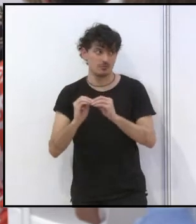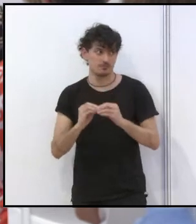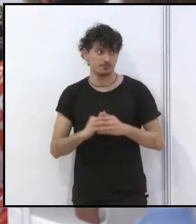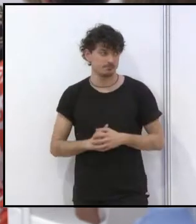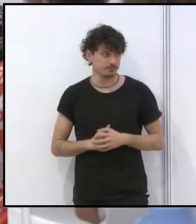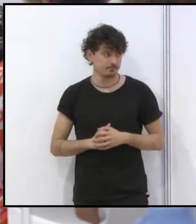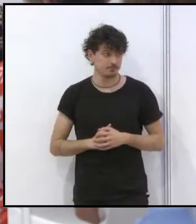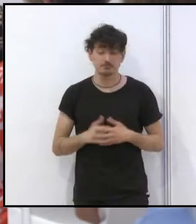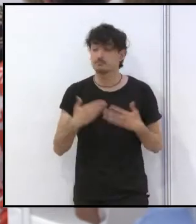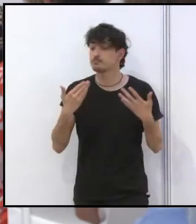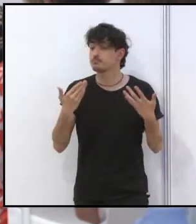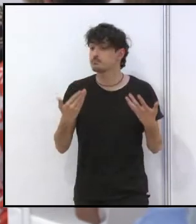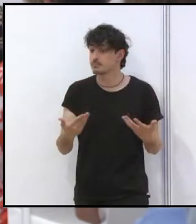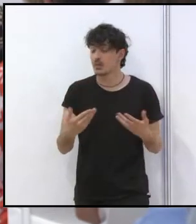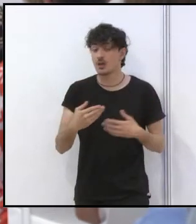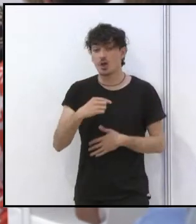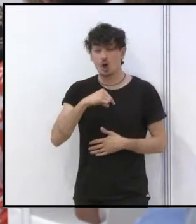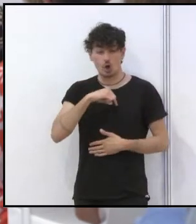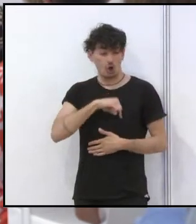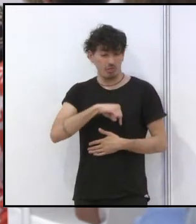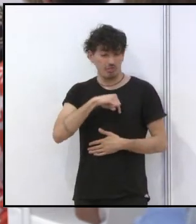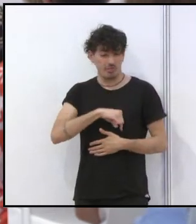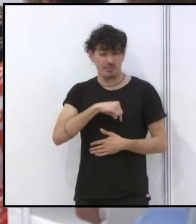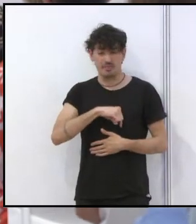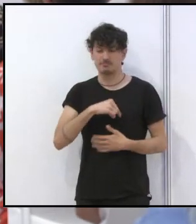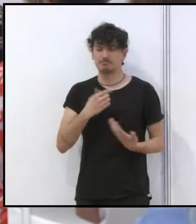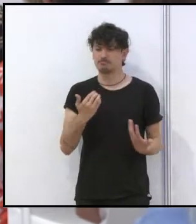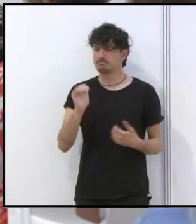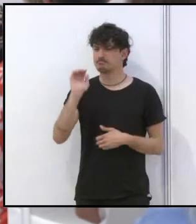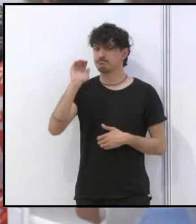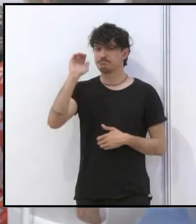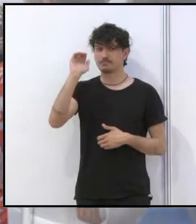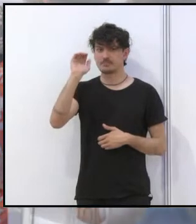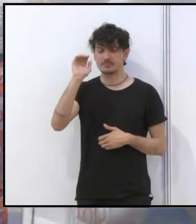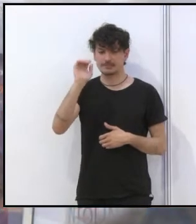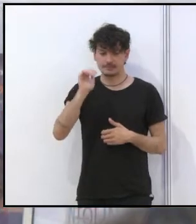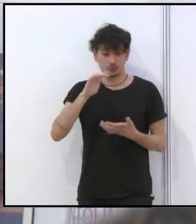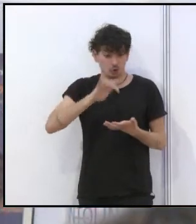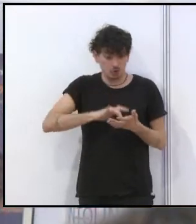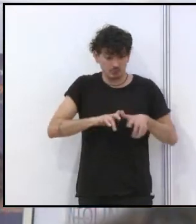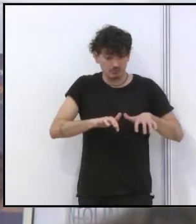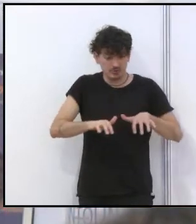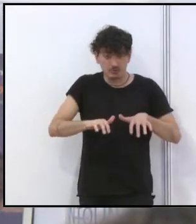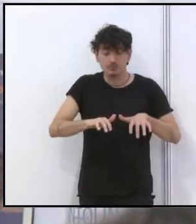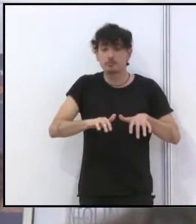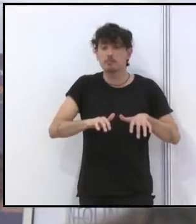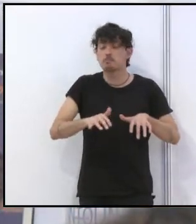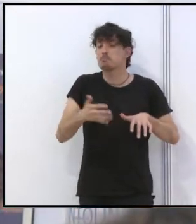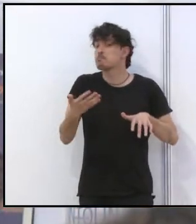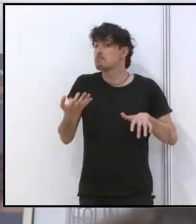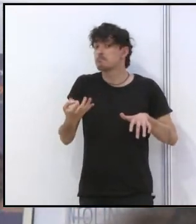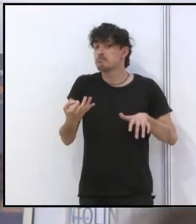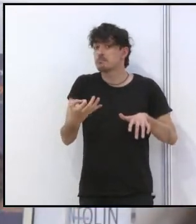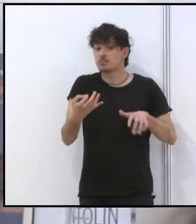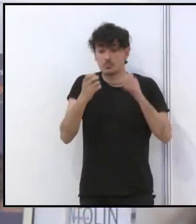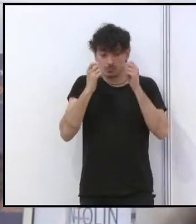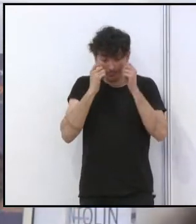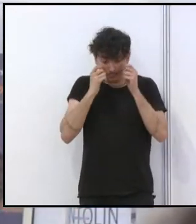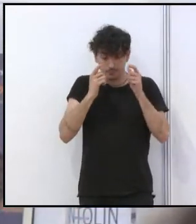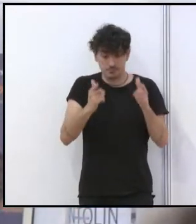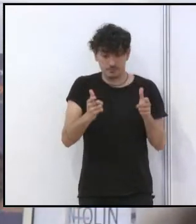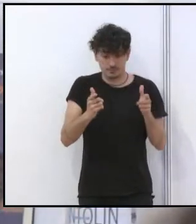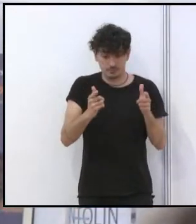¿Qué ha hecho esa conciencia de ser extranjera a la hora de escribir? El hecho de identificar el sentimiento